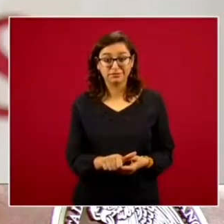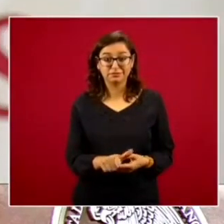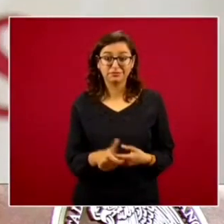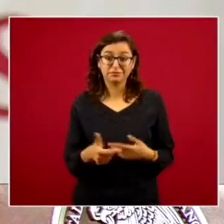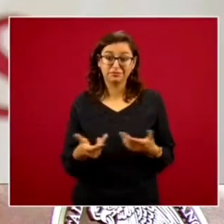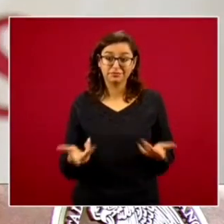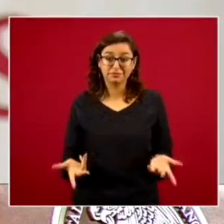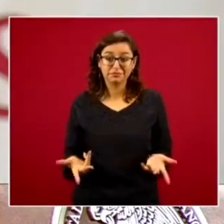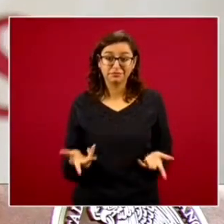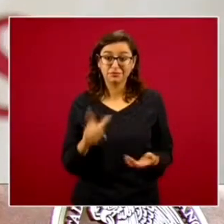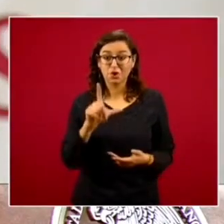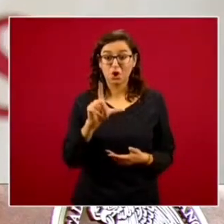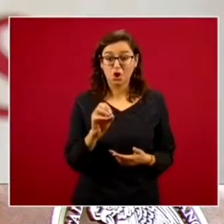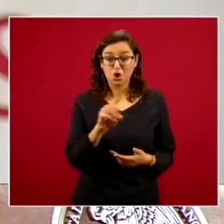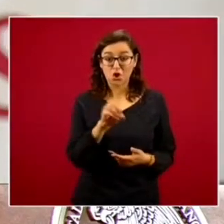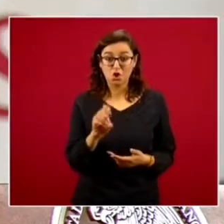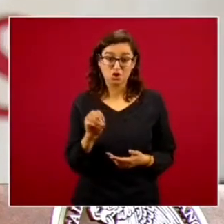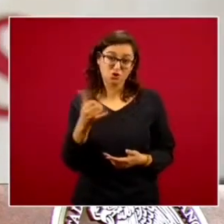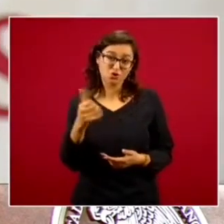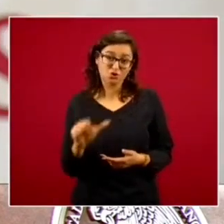el capítulo Lozoya.